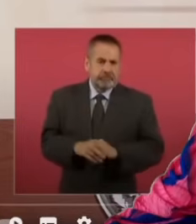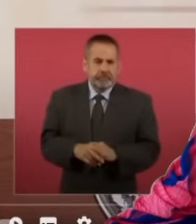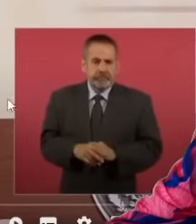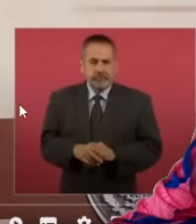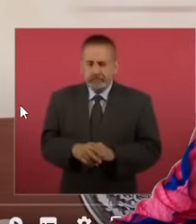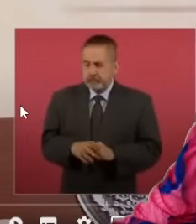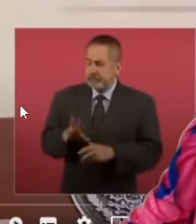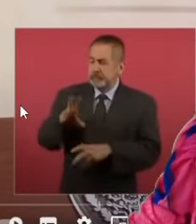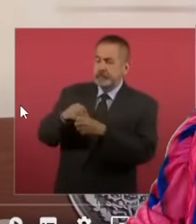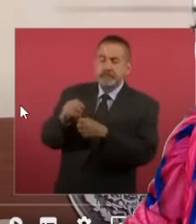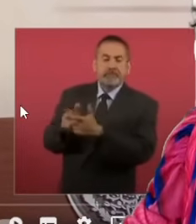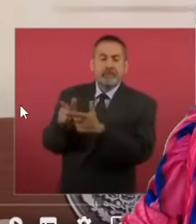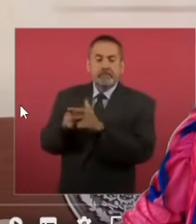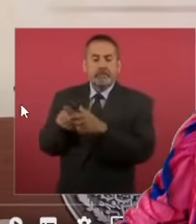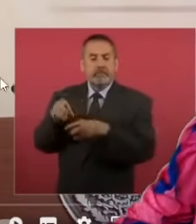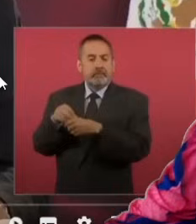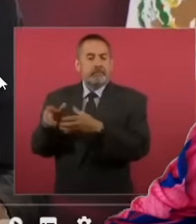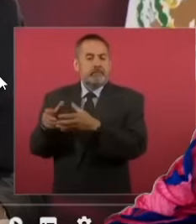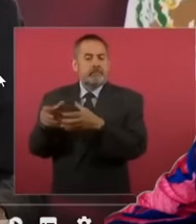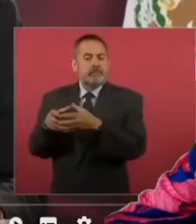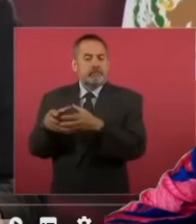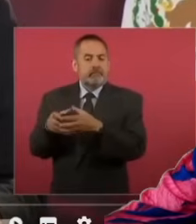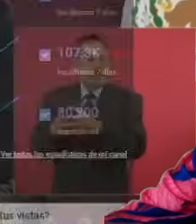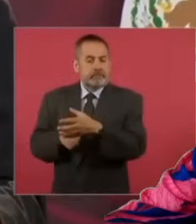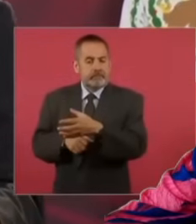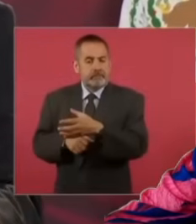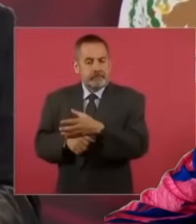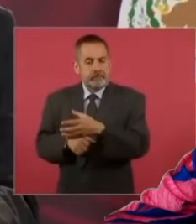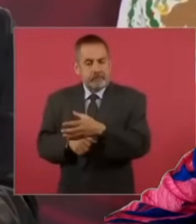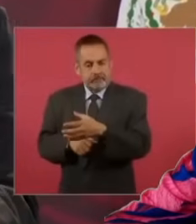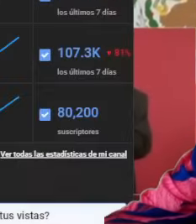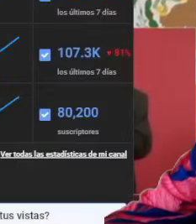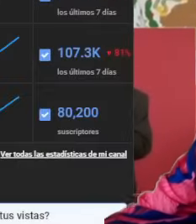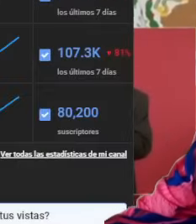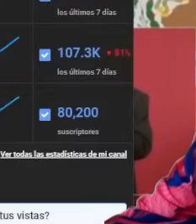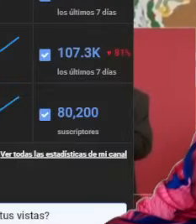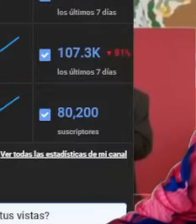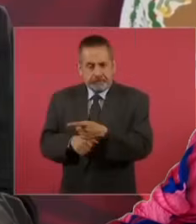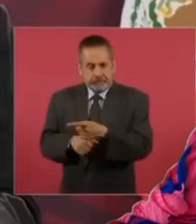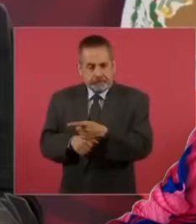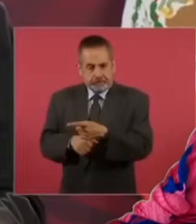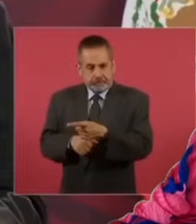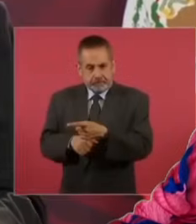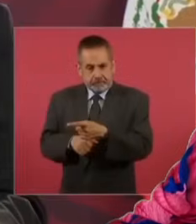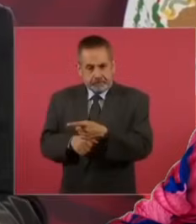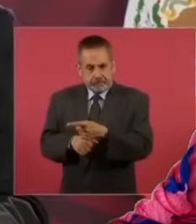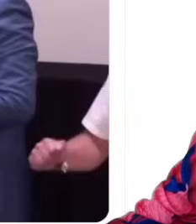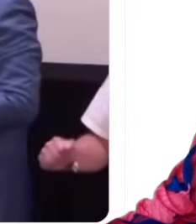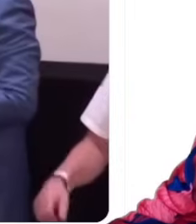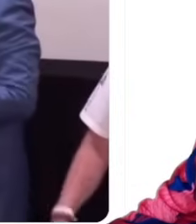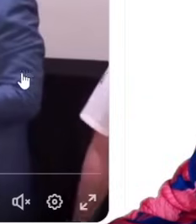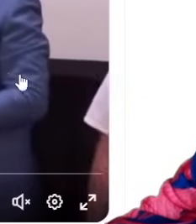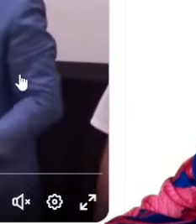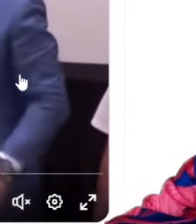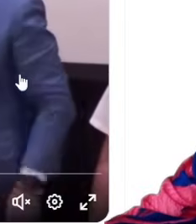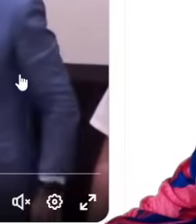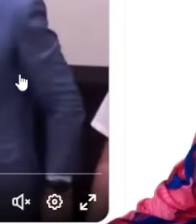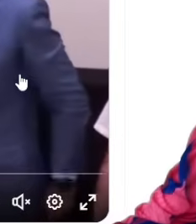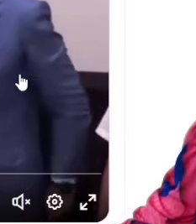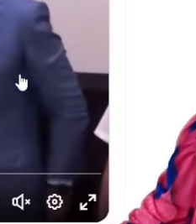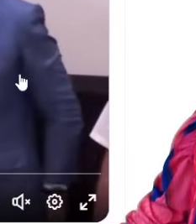Hola, ¿qué tal, amigos? ¿Cómo están? Yo soy Itzel de la Vega de NotiV. Y bueno, pues esto es lo último que pasó. Como ya